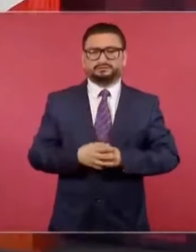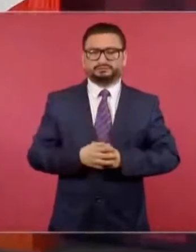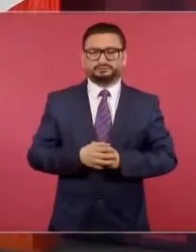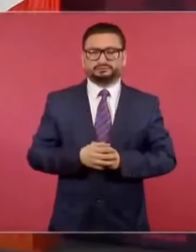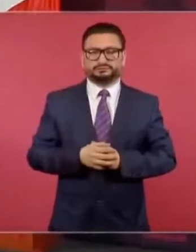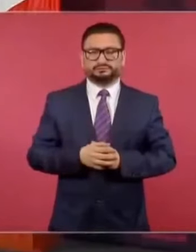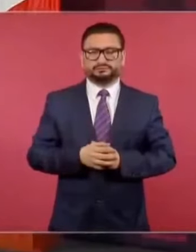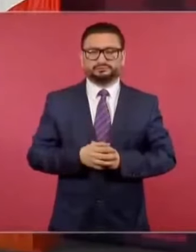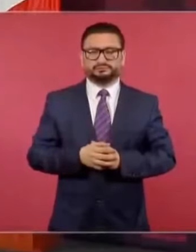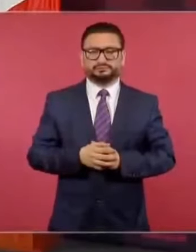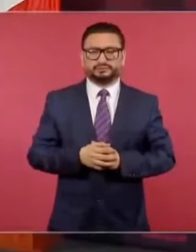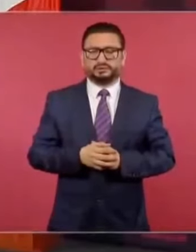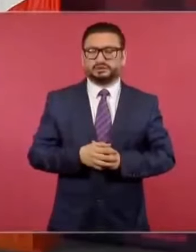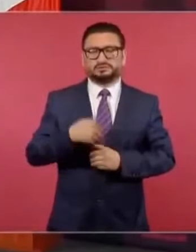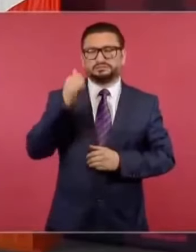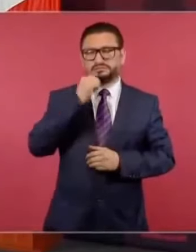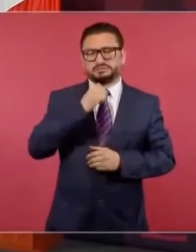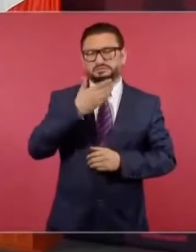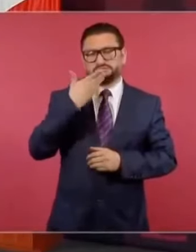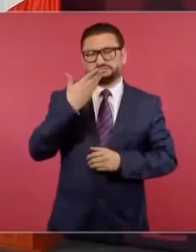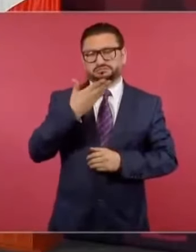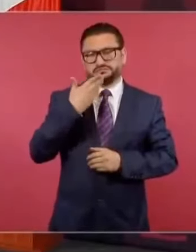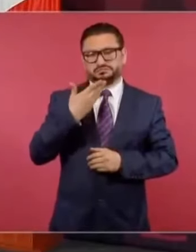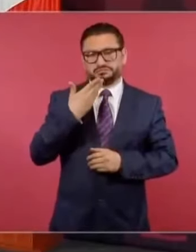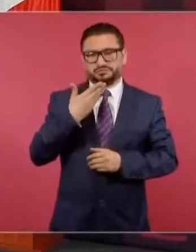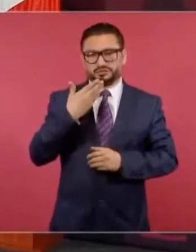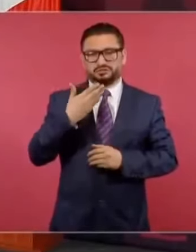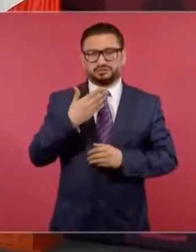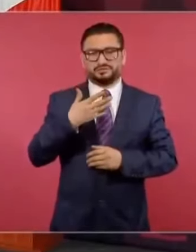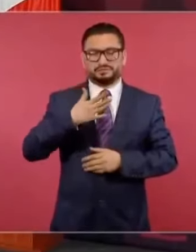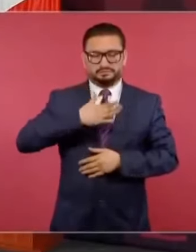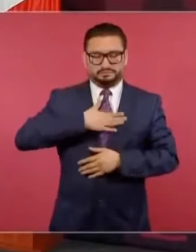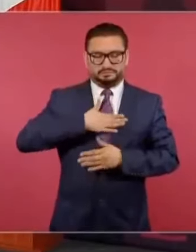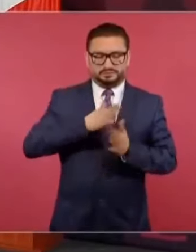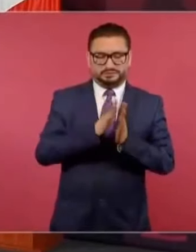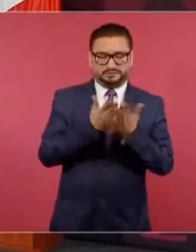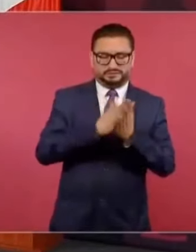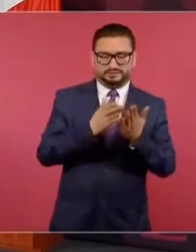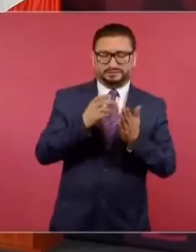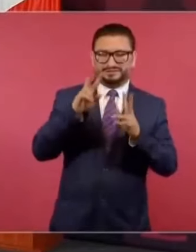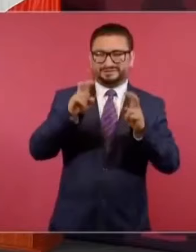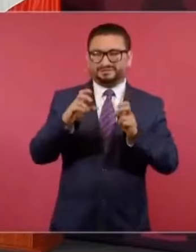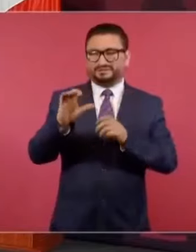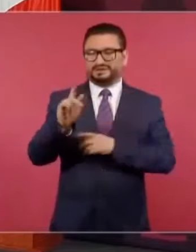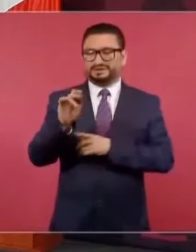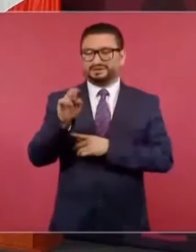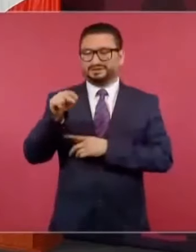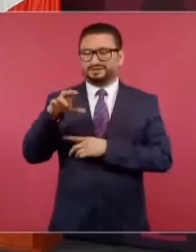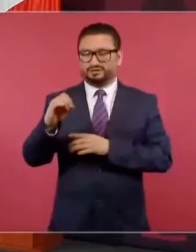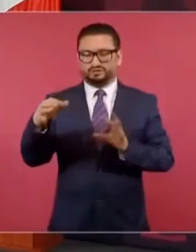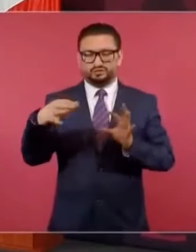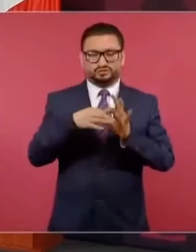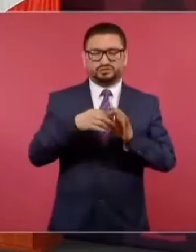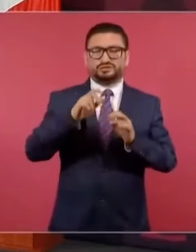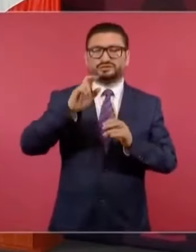Y como siempre no mi libro sobre Catarino se llama